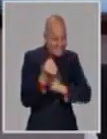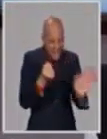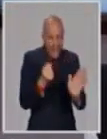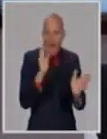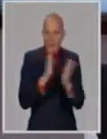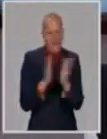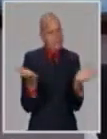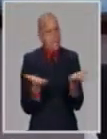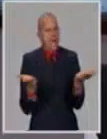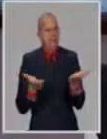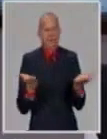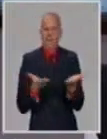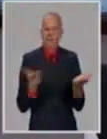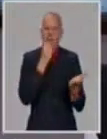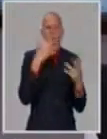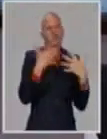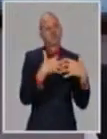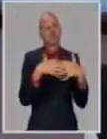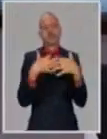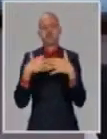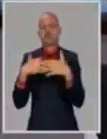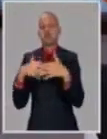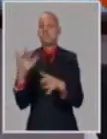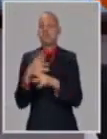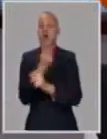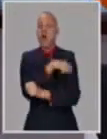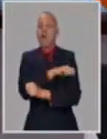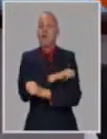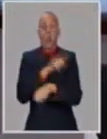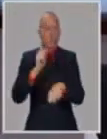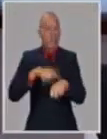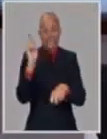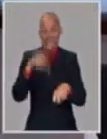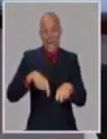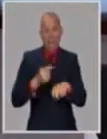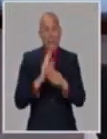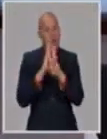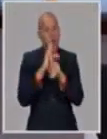cantidades de vacunas para entonces vacunar muy rápidamente a nuestra población.